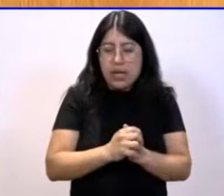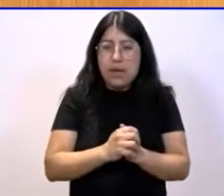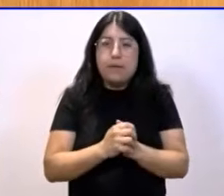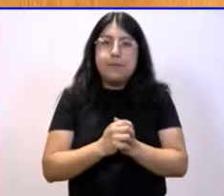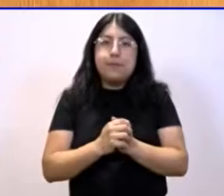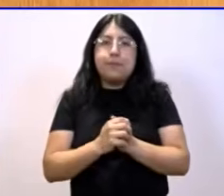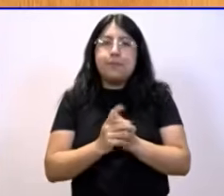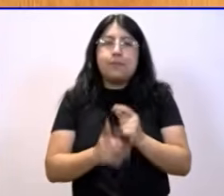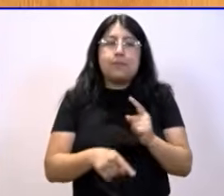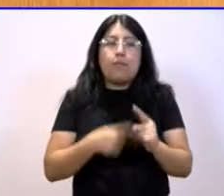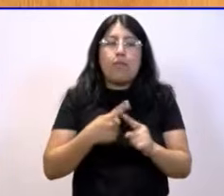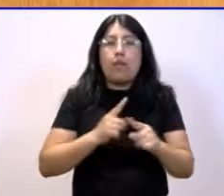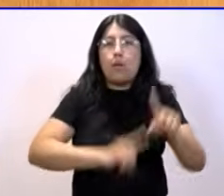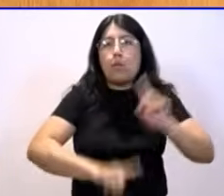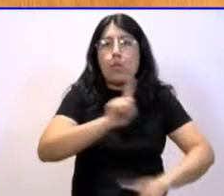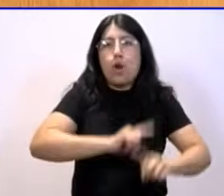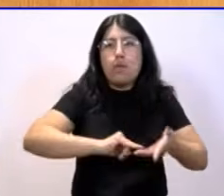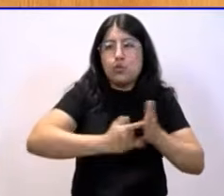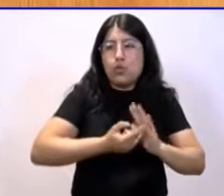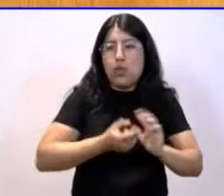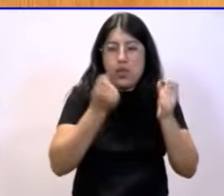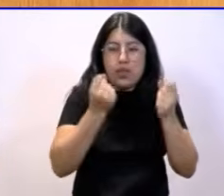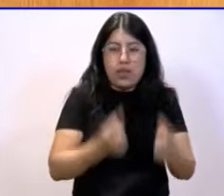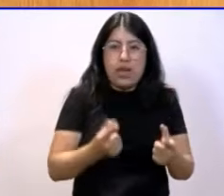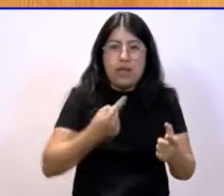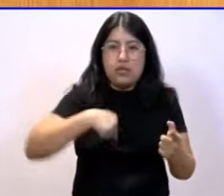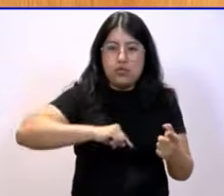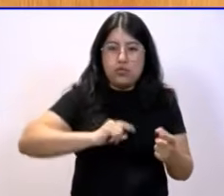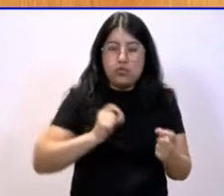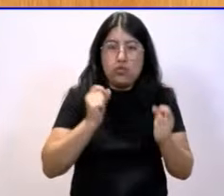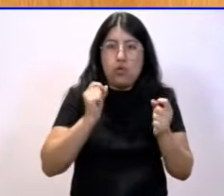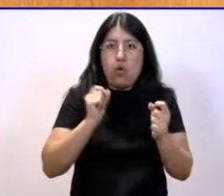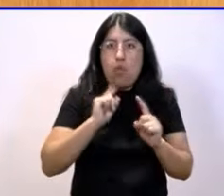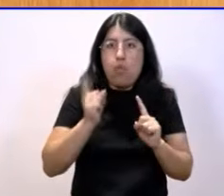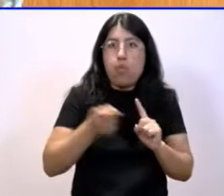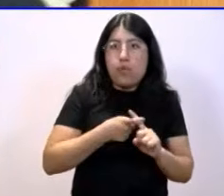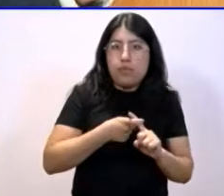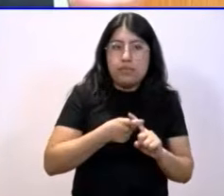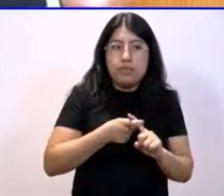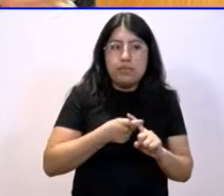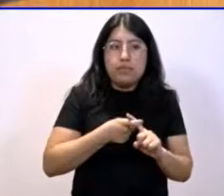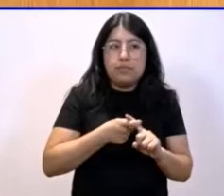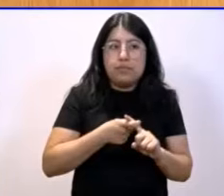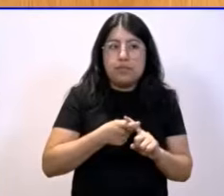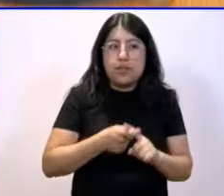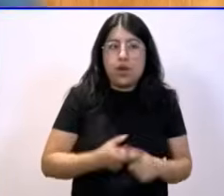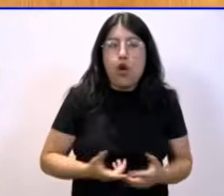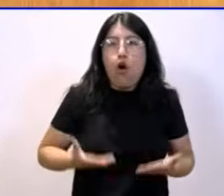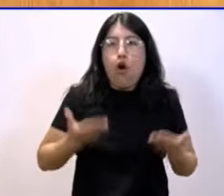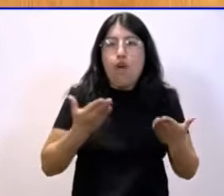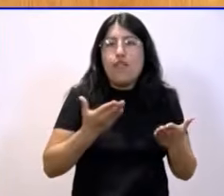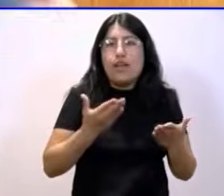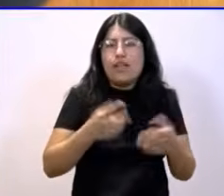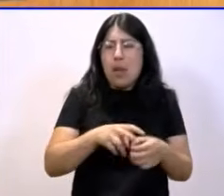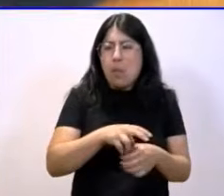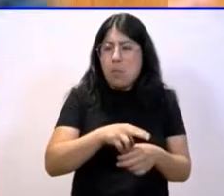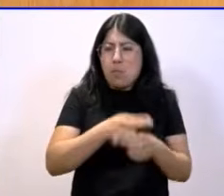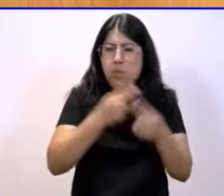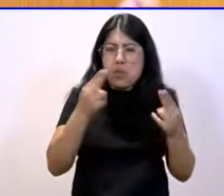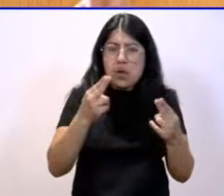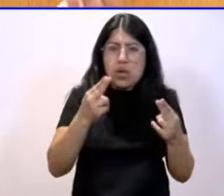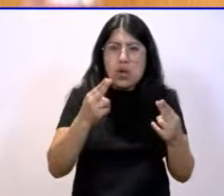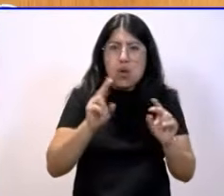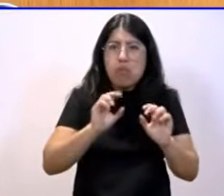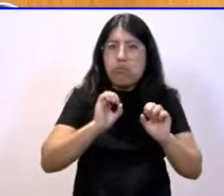la sanación de los problemas de fraude de ley que nos encontramos en este momento. Nos encontramos ofertas de empleo público retrasadas, sin